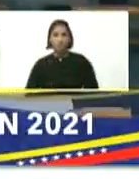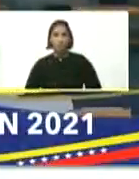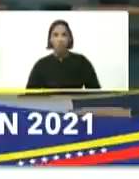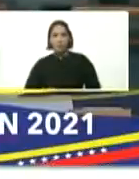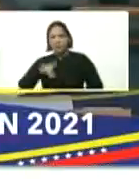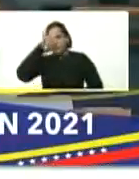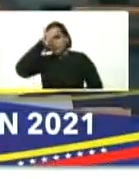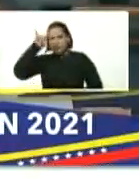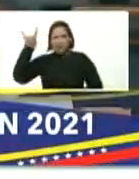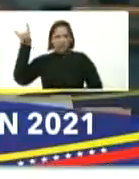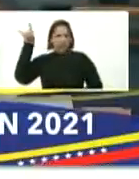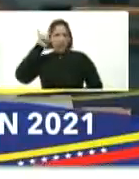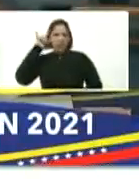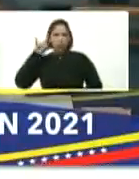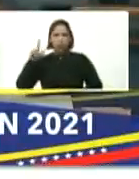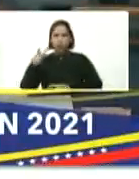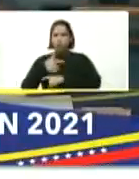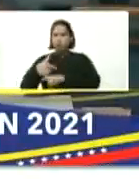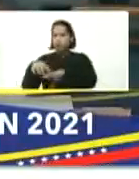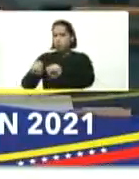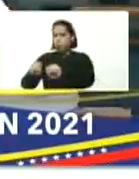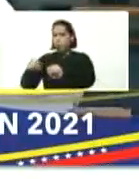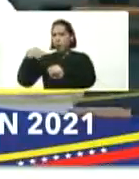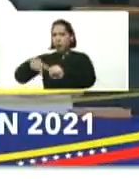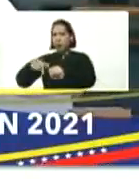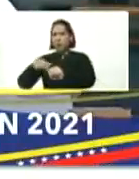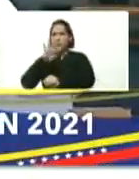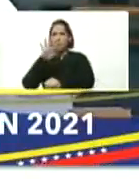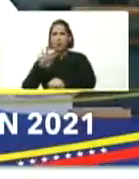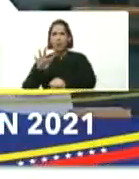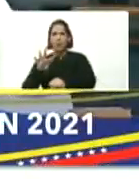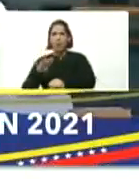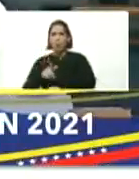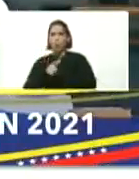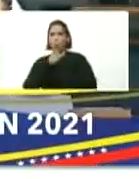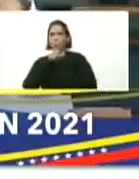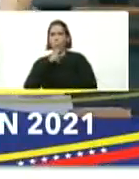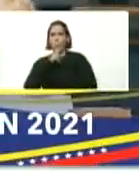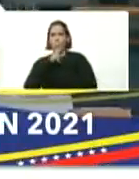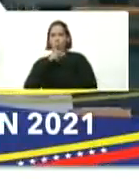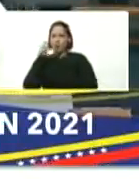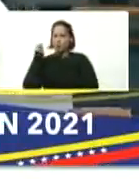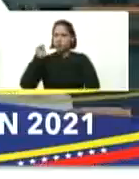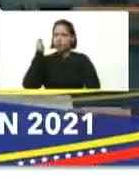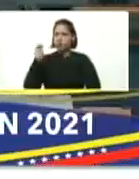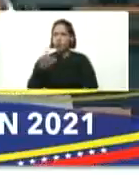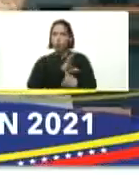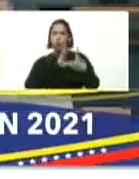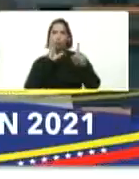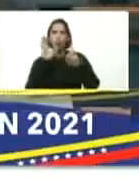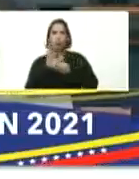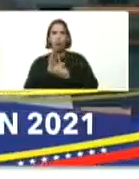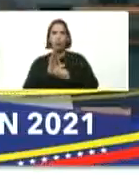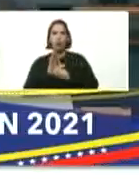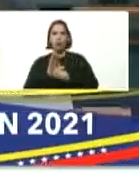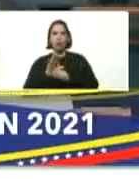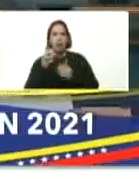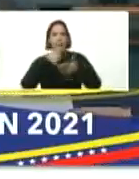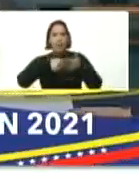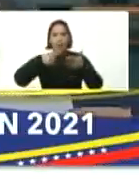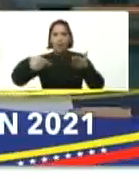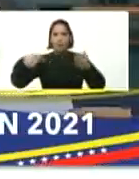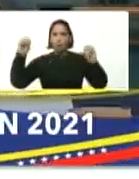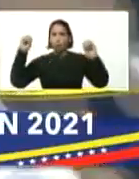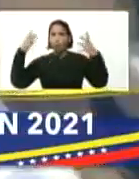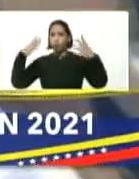demonio gobernó y dominó aquí. Un exorcismo de cultura, de letras, de luces, de